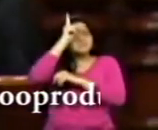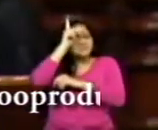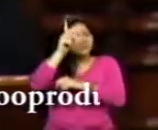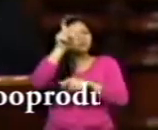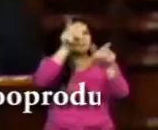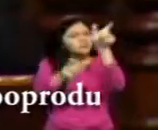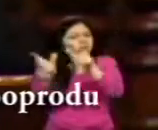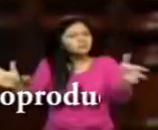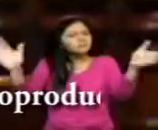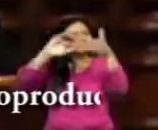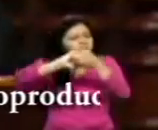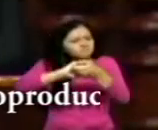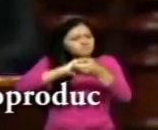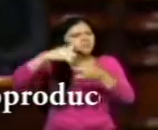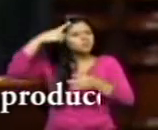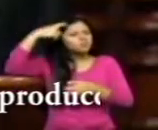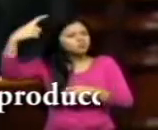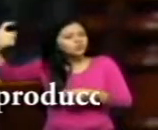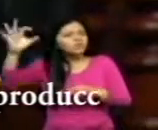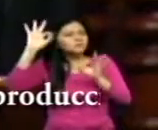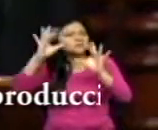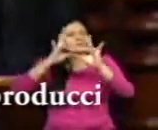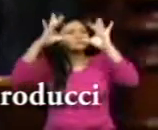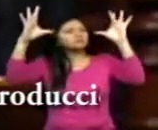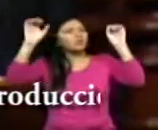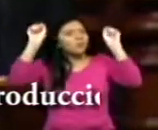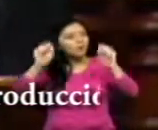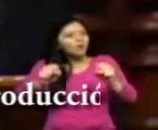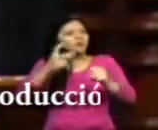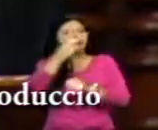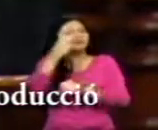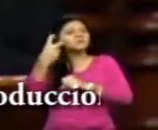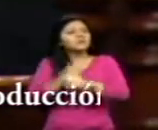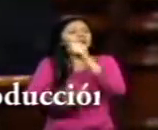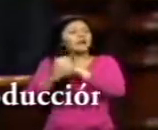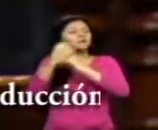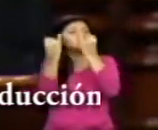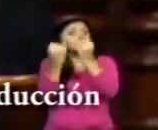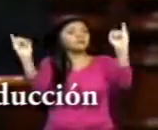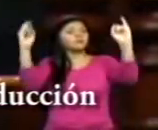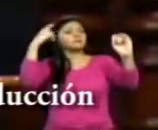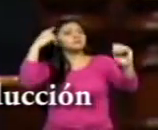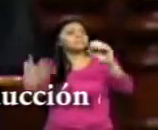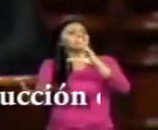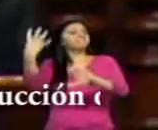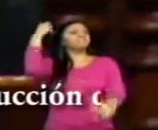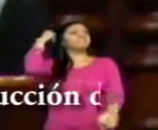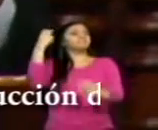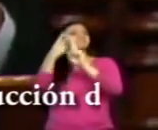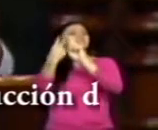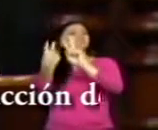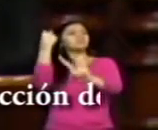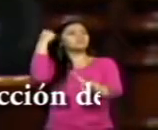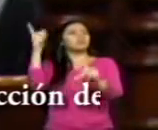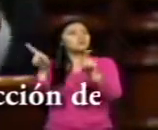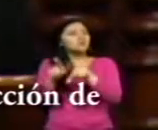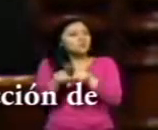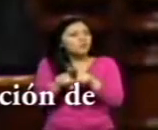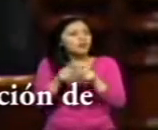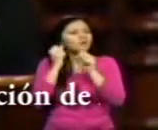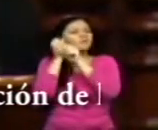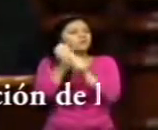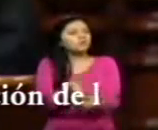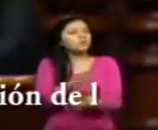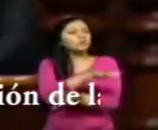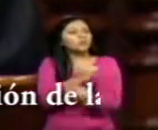con el sueño republicano que hace casi 200 años tuvieron para todos nosotros los fundadores